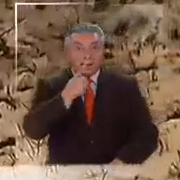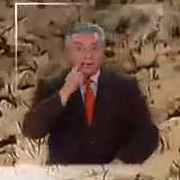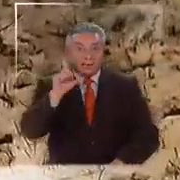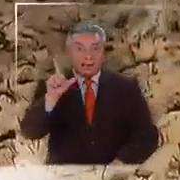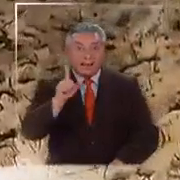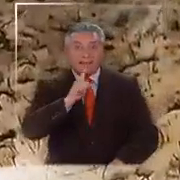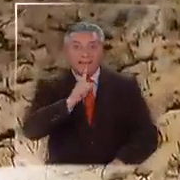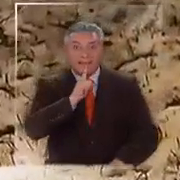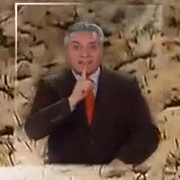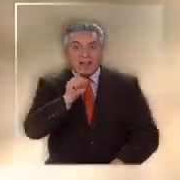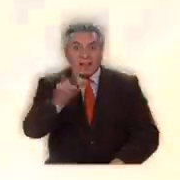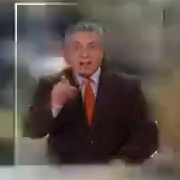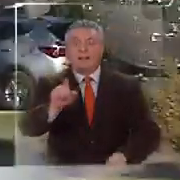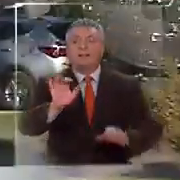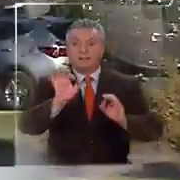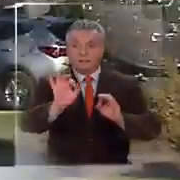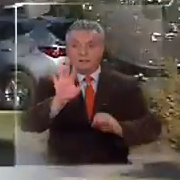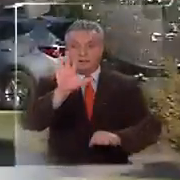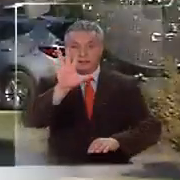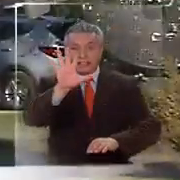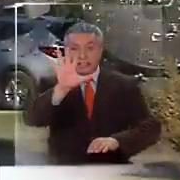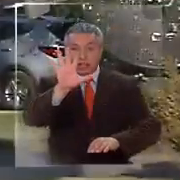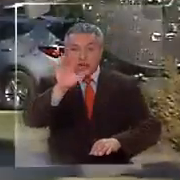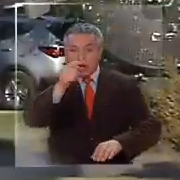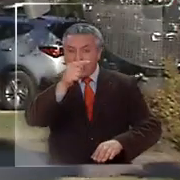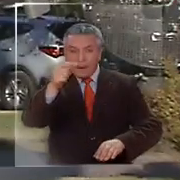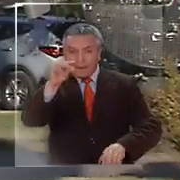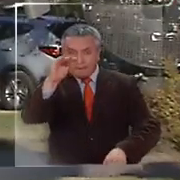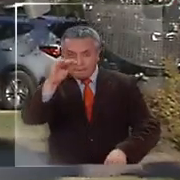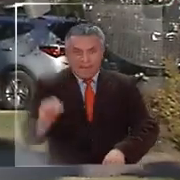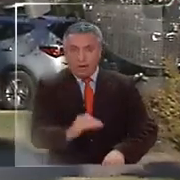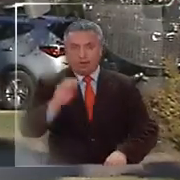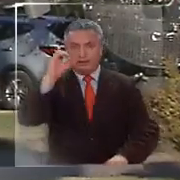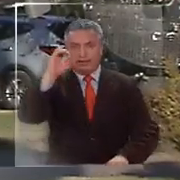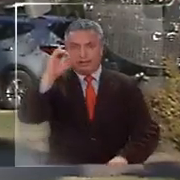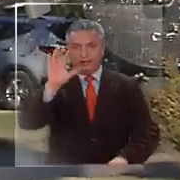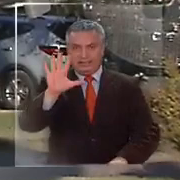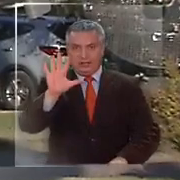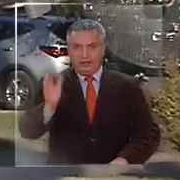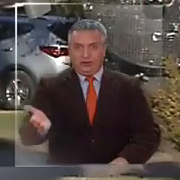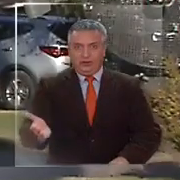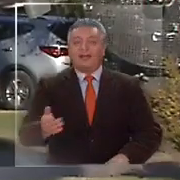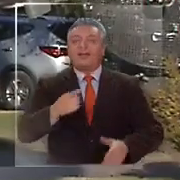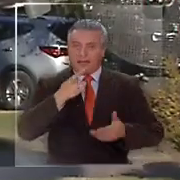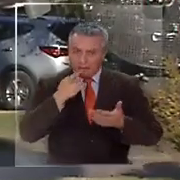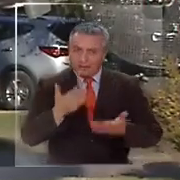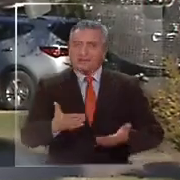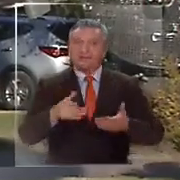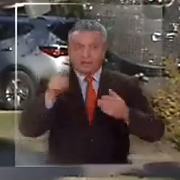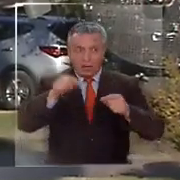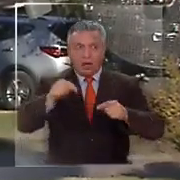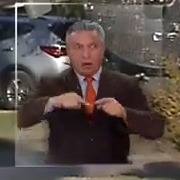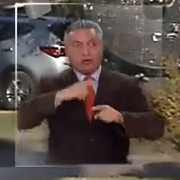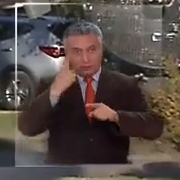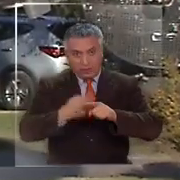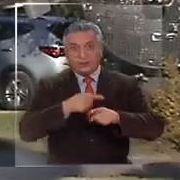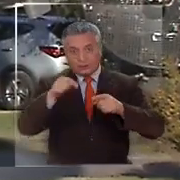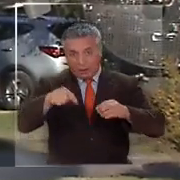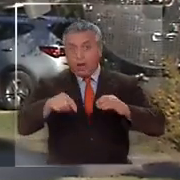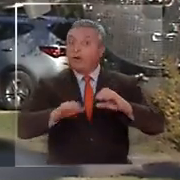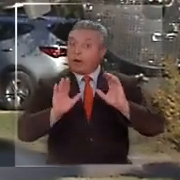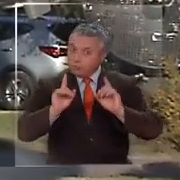5,5 grados bajo cero. Esta masa de frío sigue en la zona central. Mañana igual estamos esperando nuevamente que los termómetros bajen sobre los 0